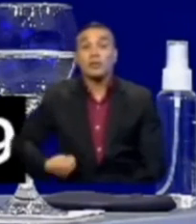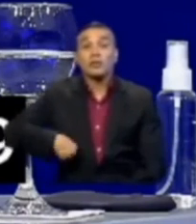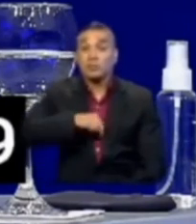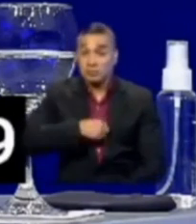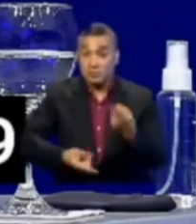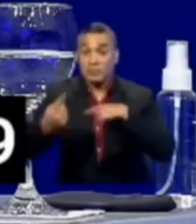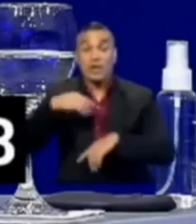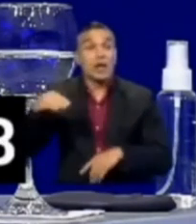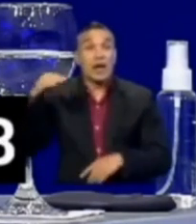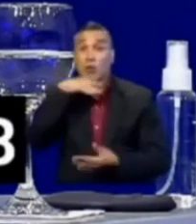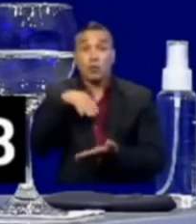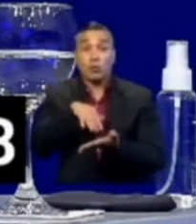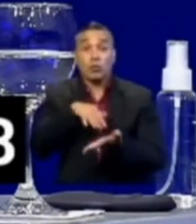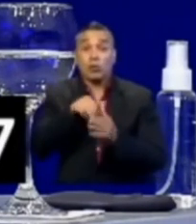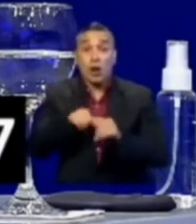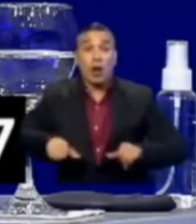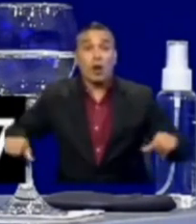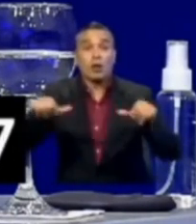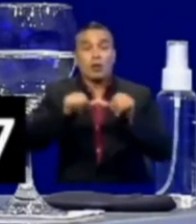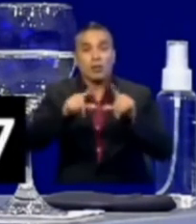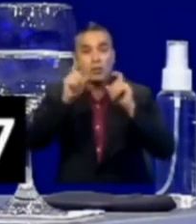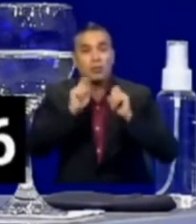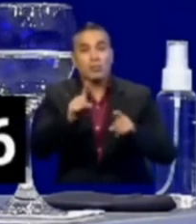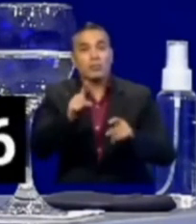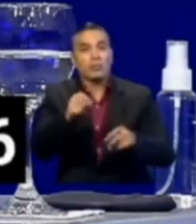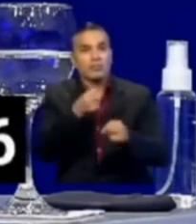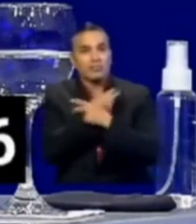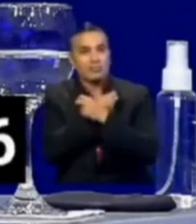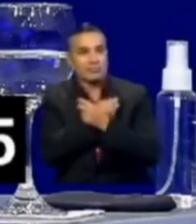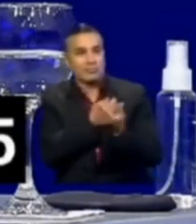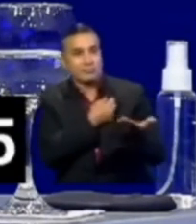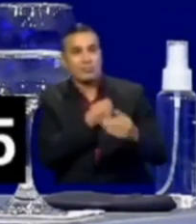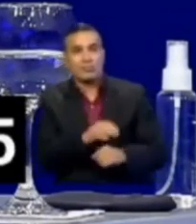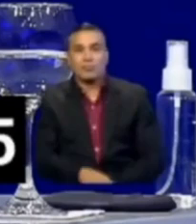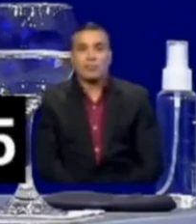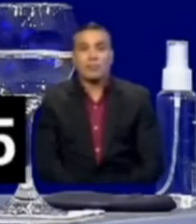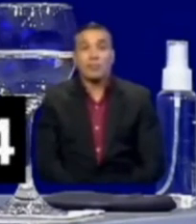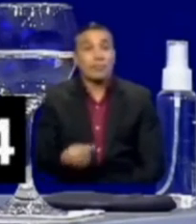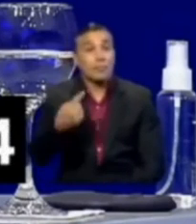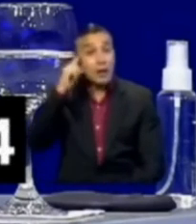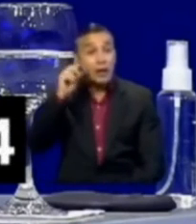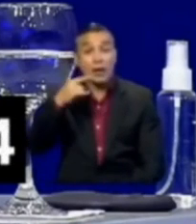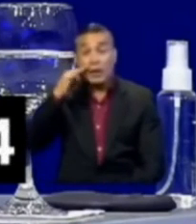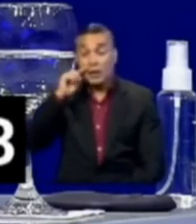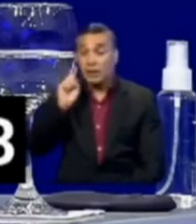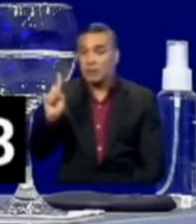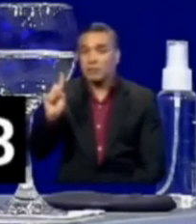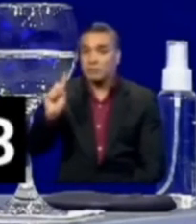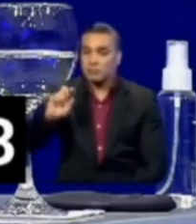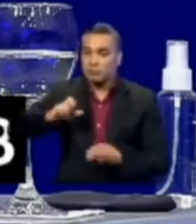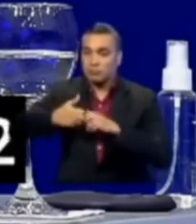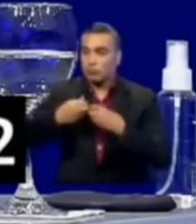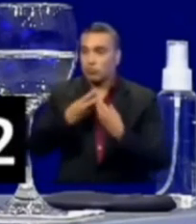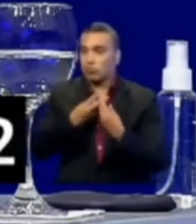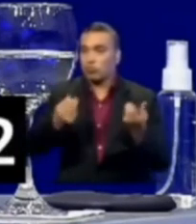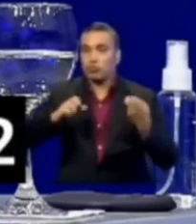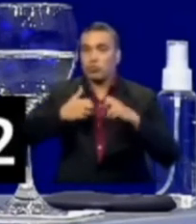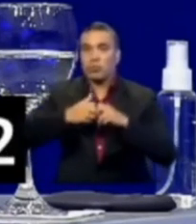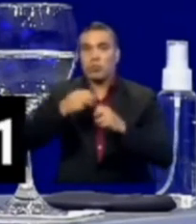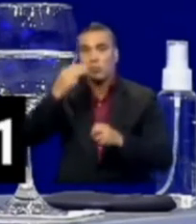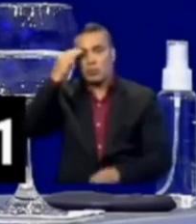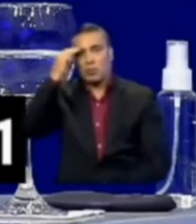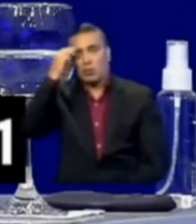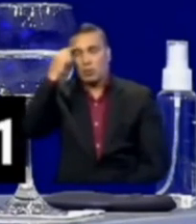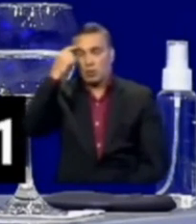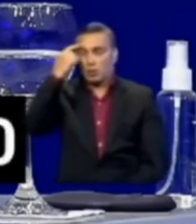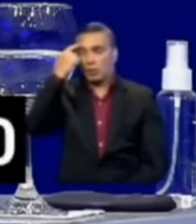volver rápido a clases, como nos plantea la pregunta de la moderadora, para que los niños salgan de estos problemas de salud mental que